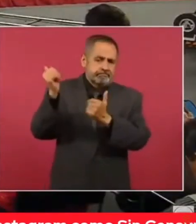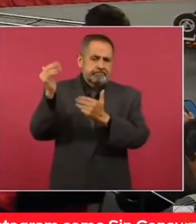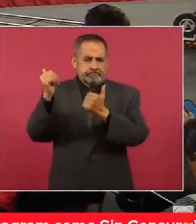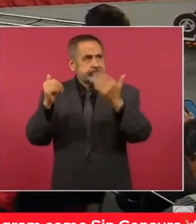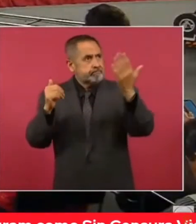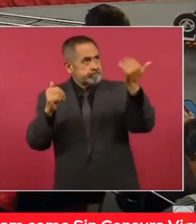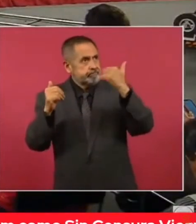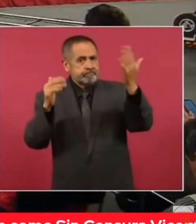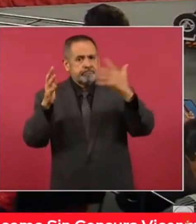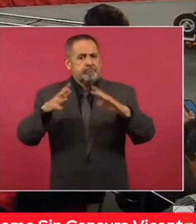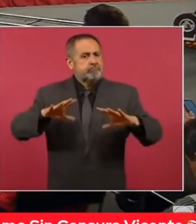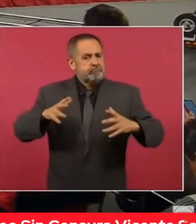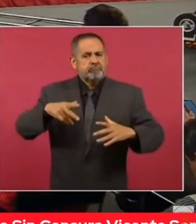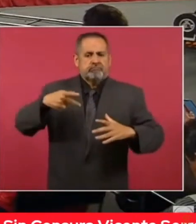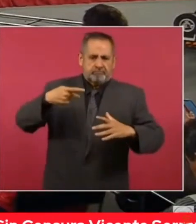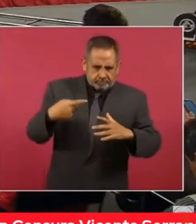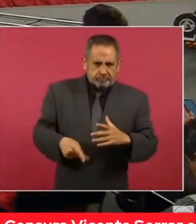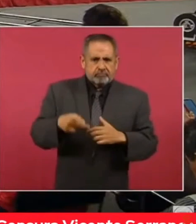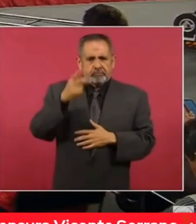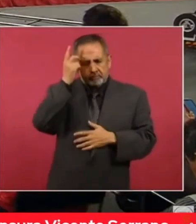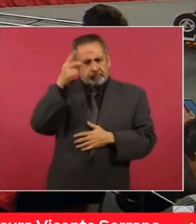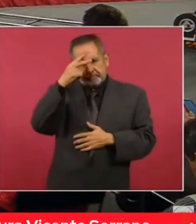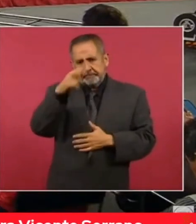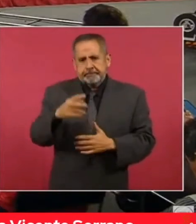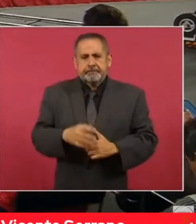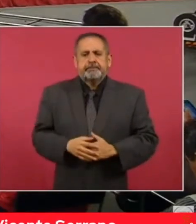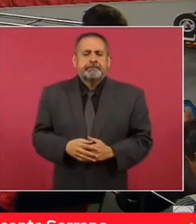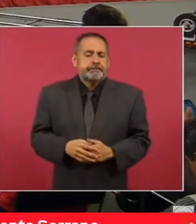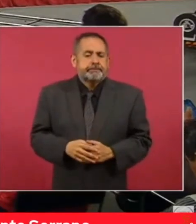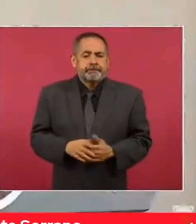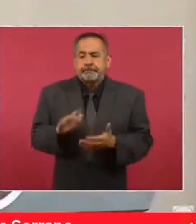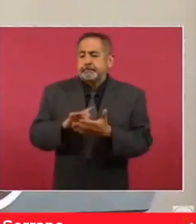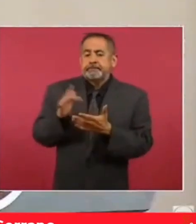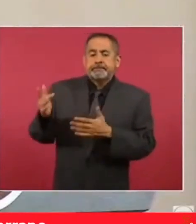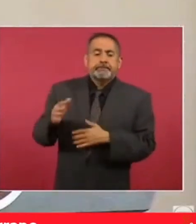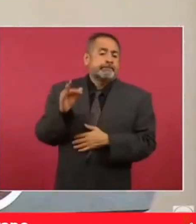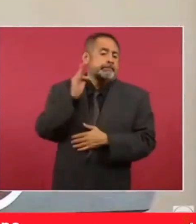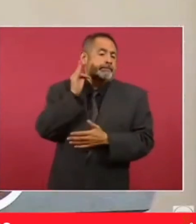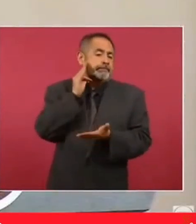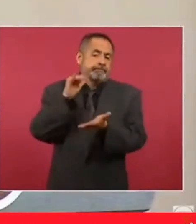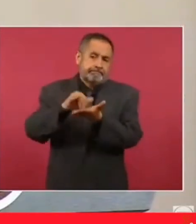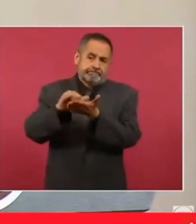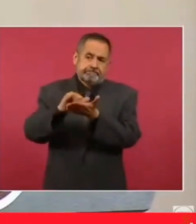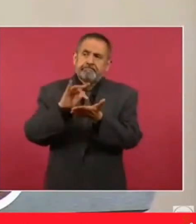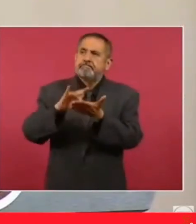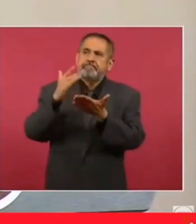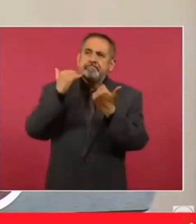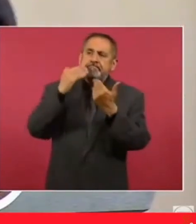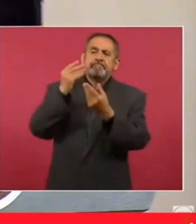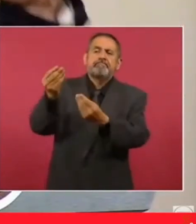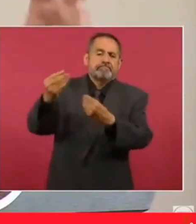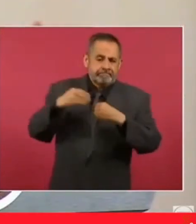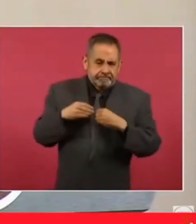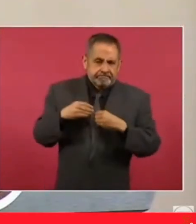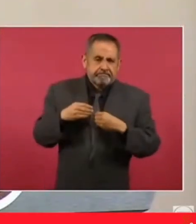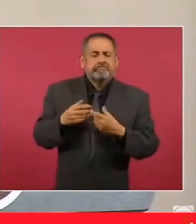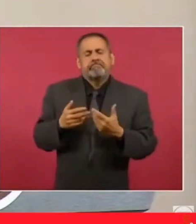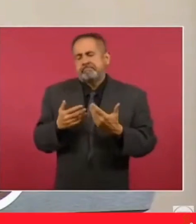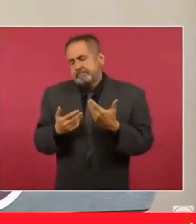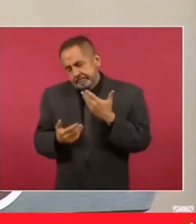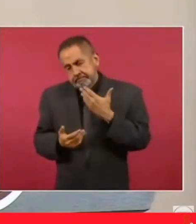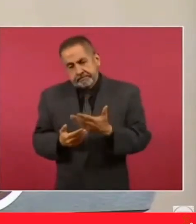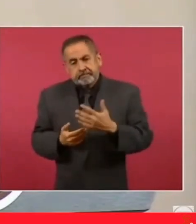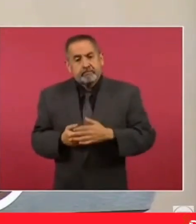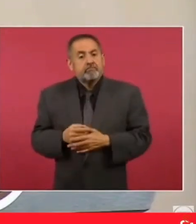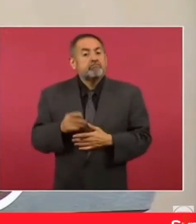de México. Es muy importante agradecer el gesto de la Fiscalía de Nueva York, que hizo un trabajo en el